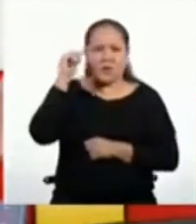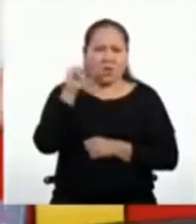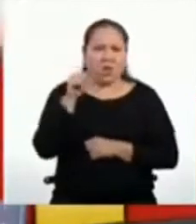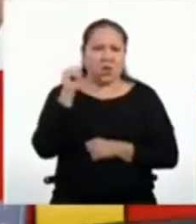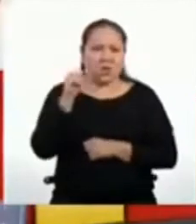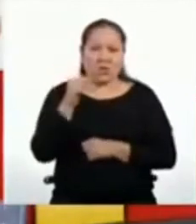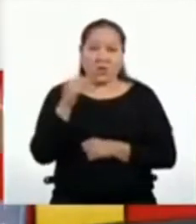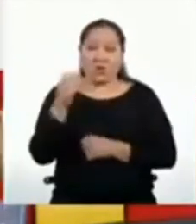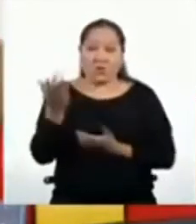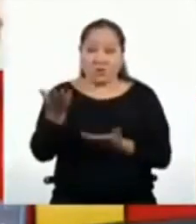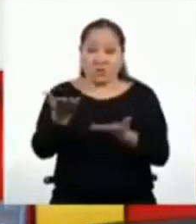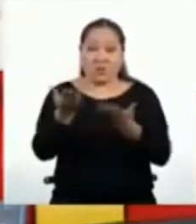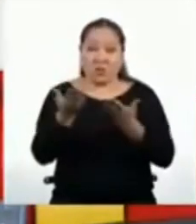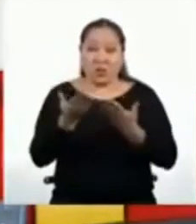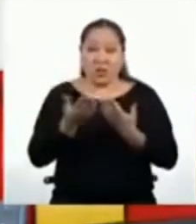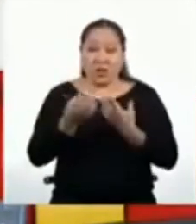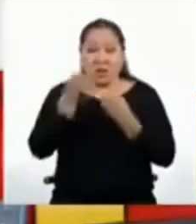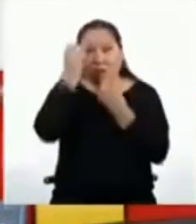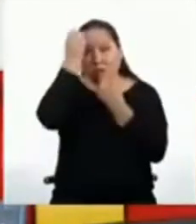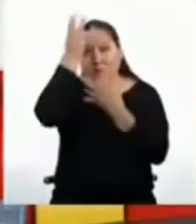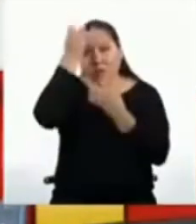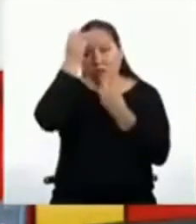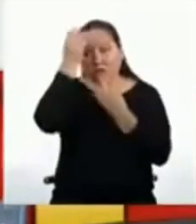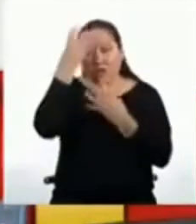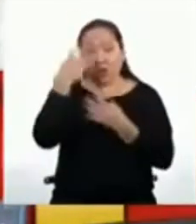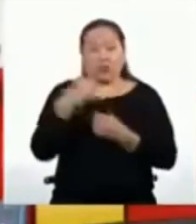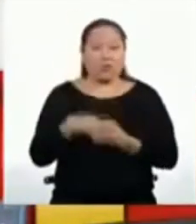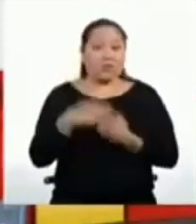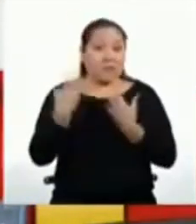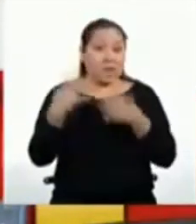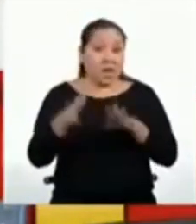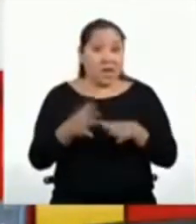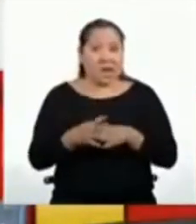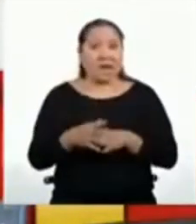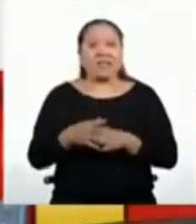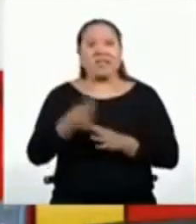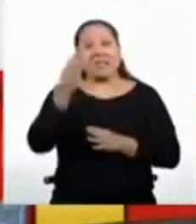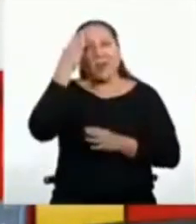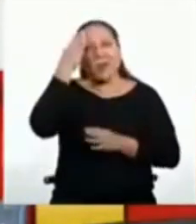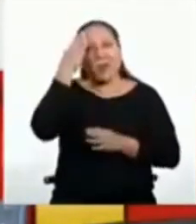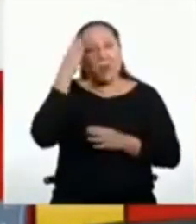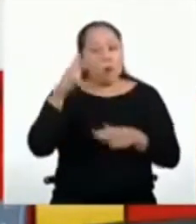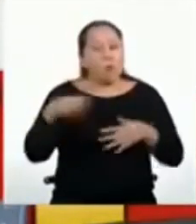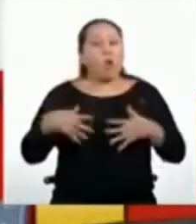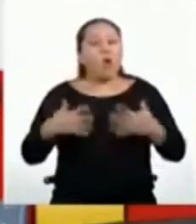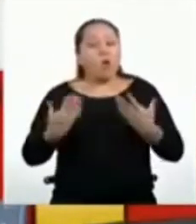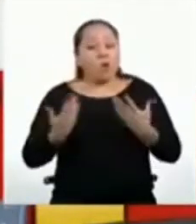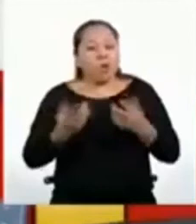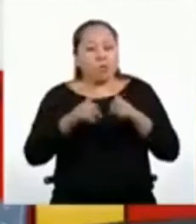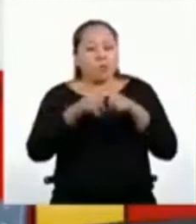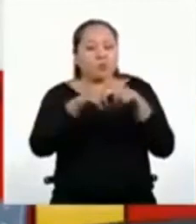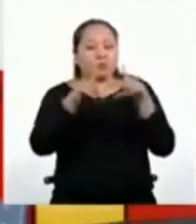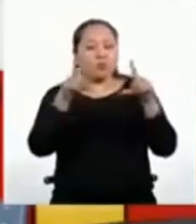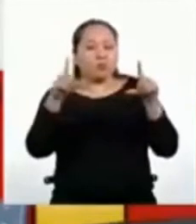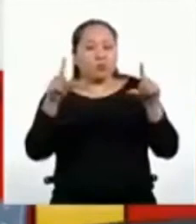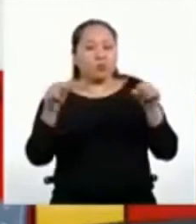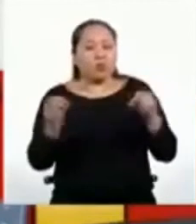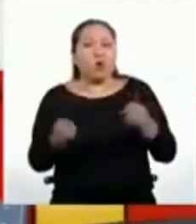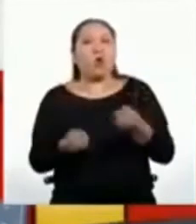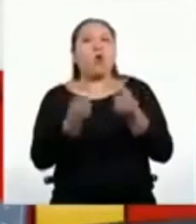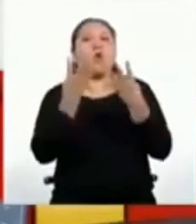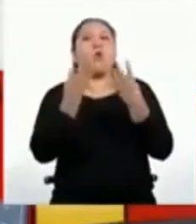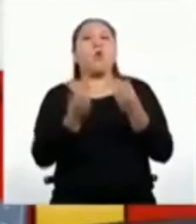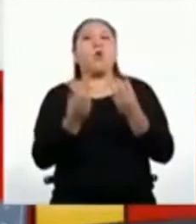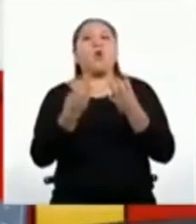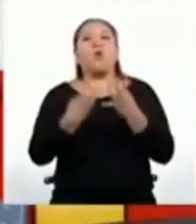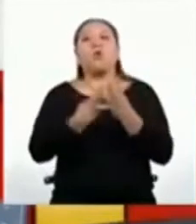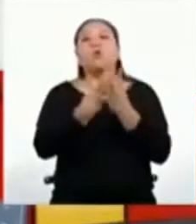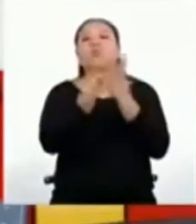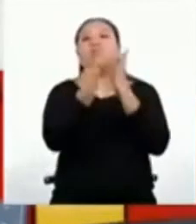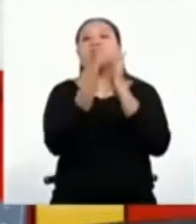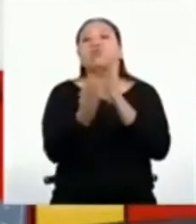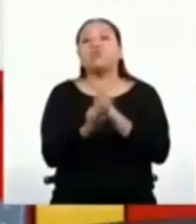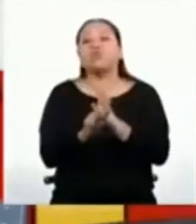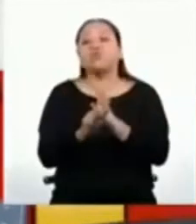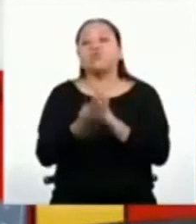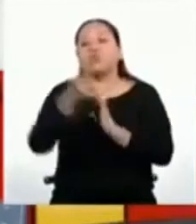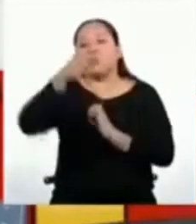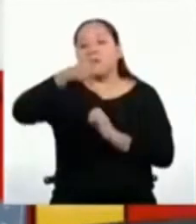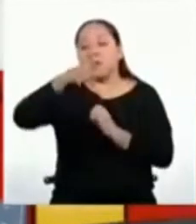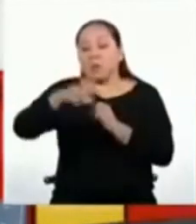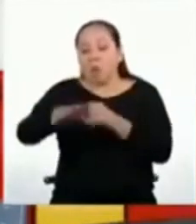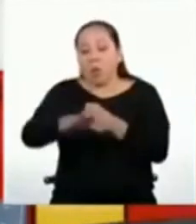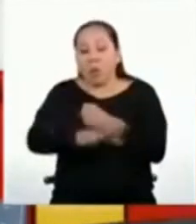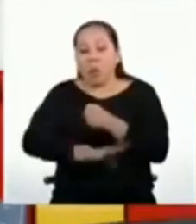esto que nos están dando todos los datos, ya tenemos lo suficiente para saber cuántos naipes vamos a necesitar de